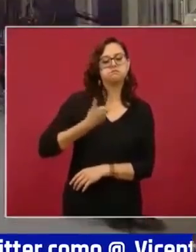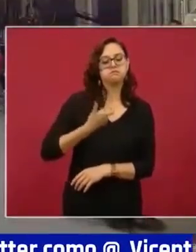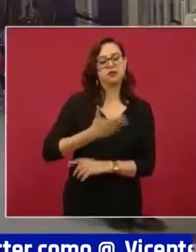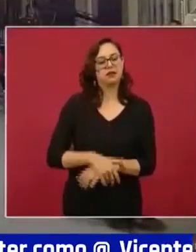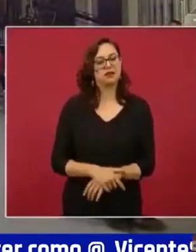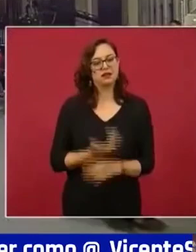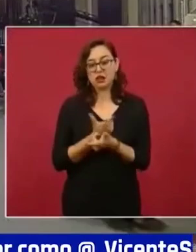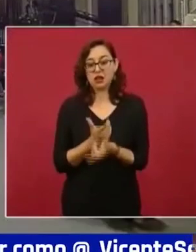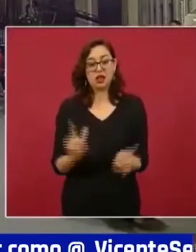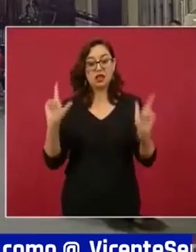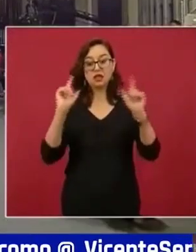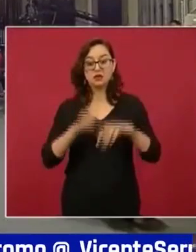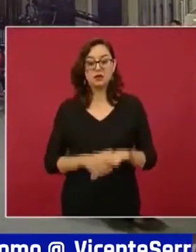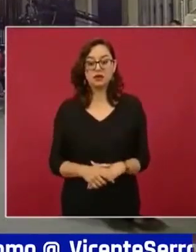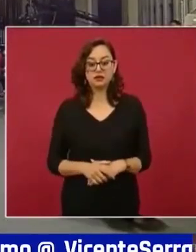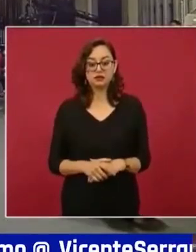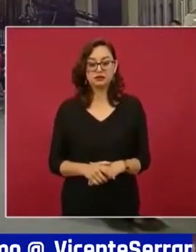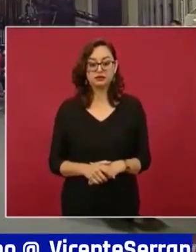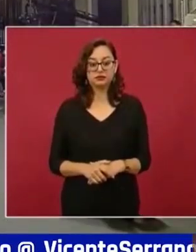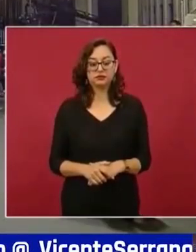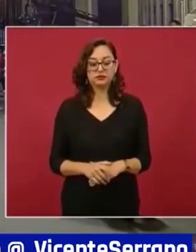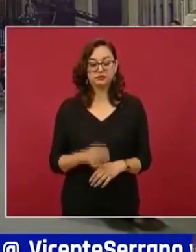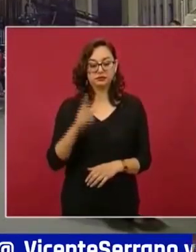¿Y cuánto fue